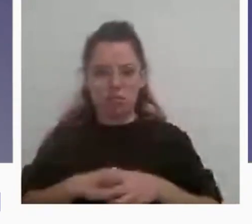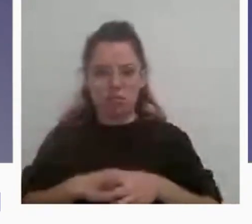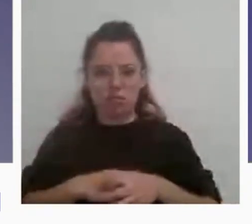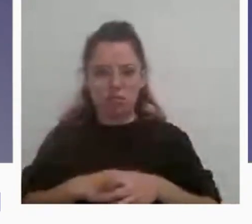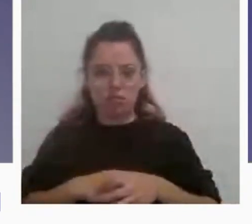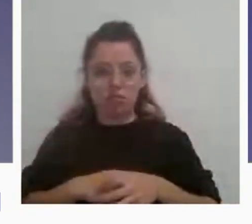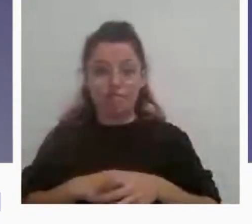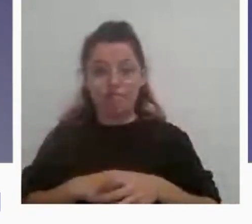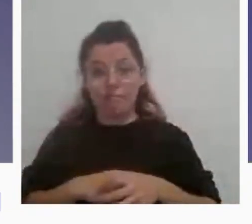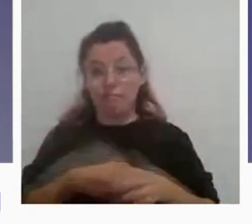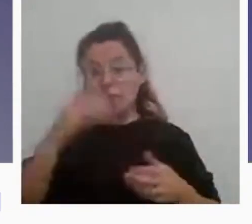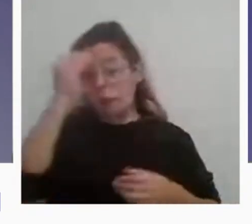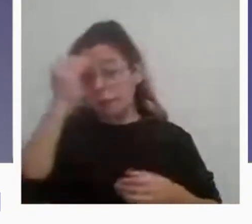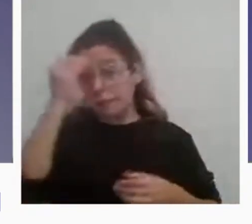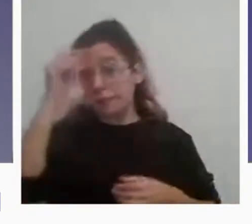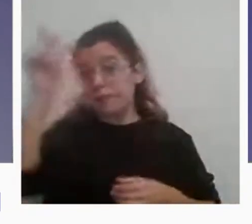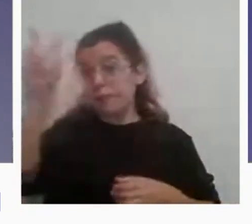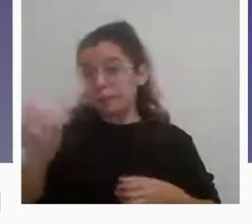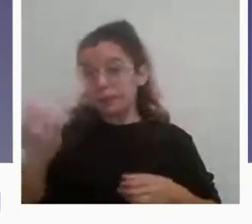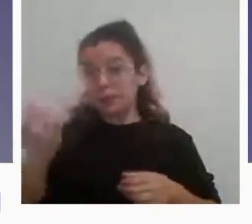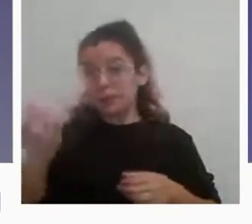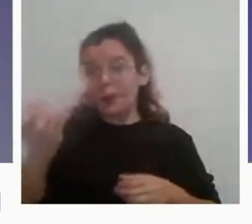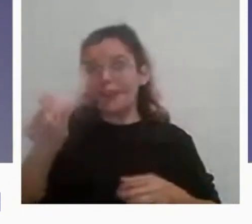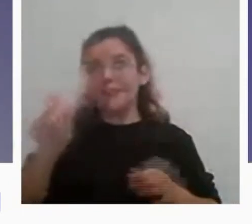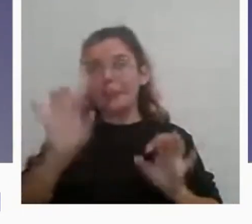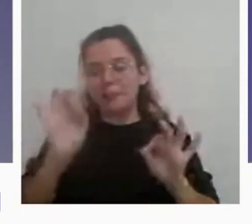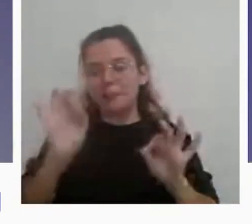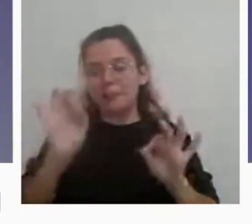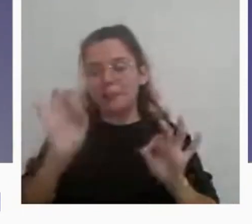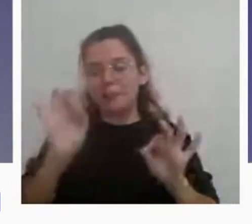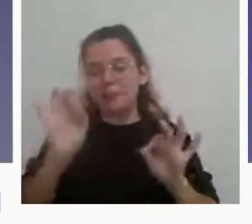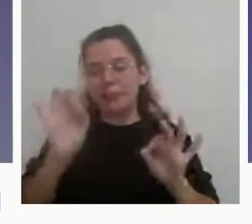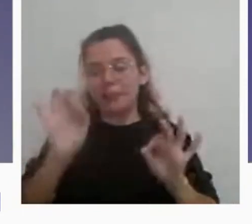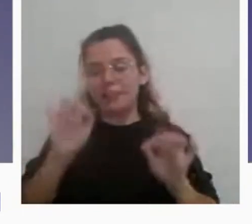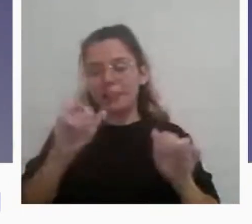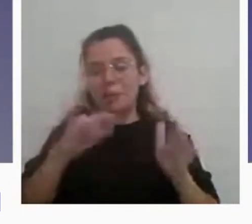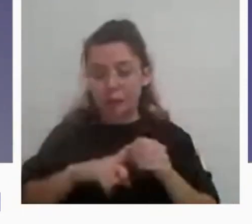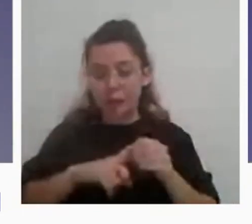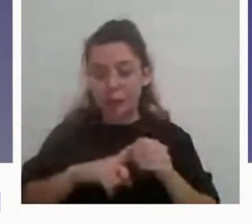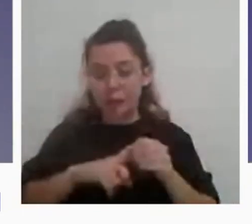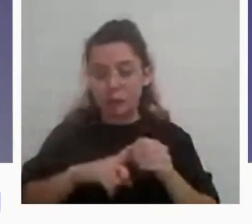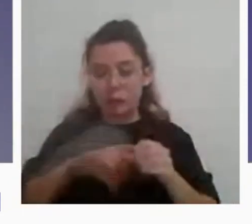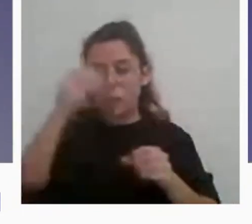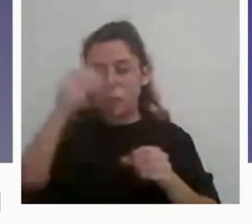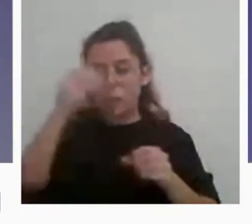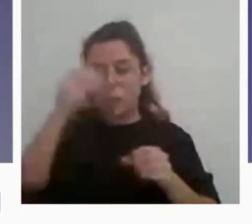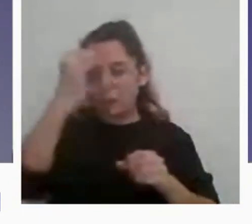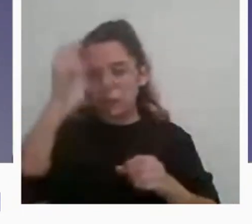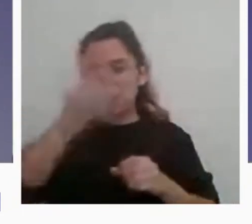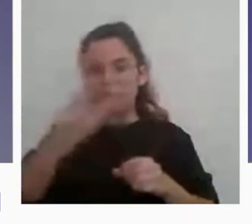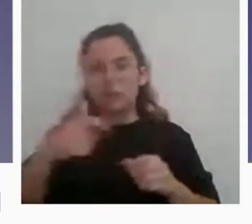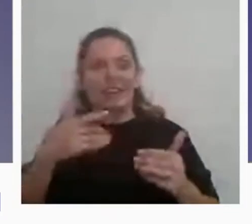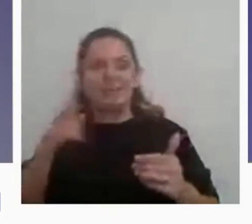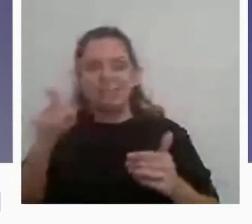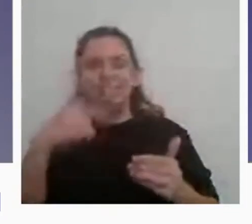y se me vienen a la cabeza personas muy concretas, ¿no? en diferentes procesos participativos que han agradecido mucho el hecho